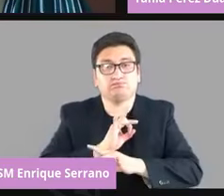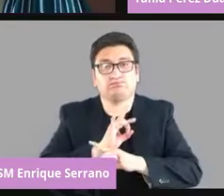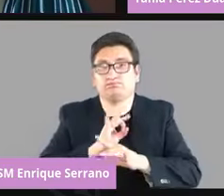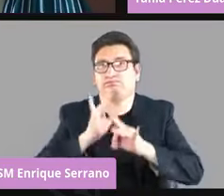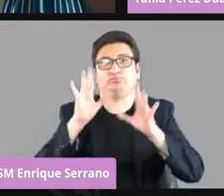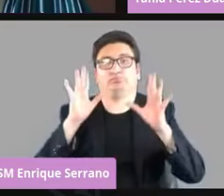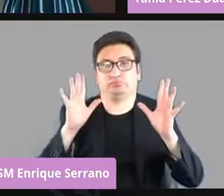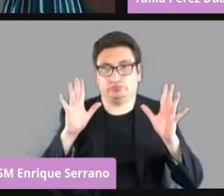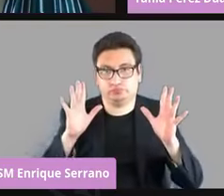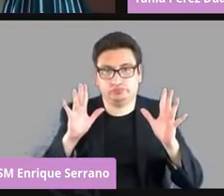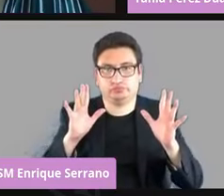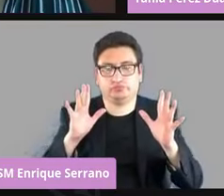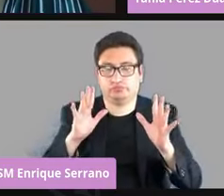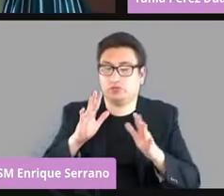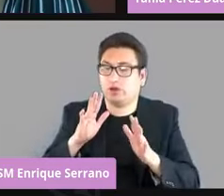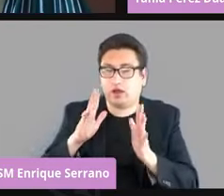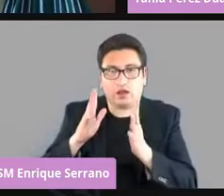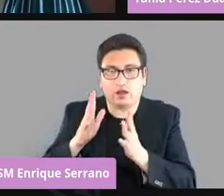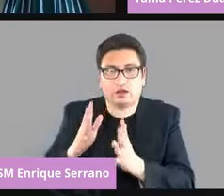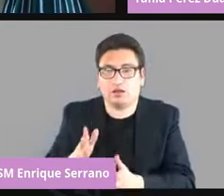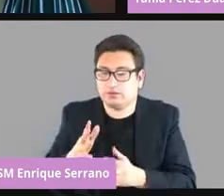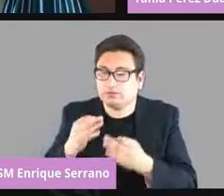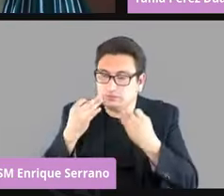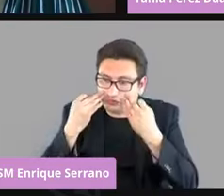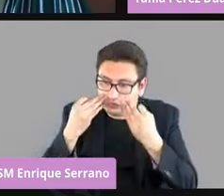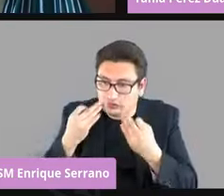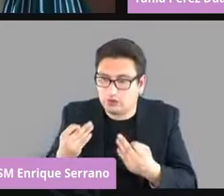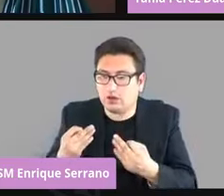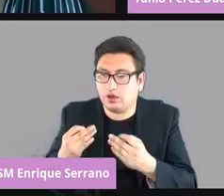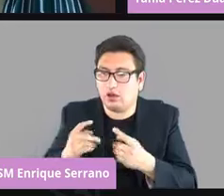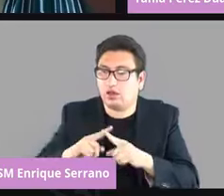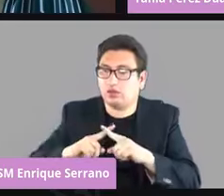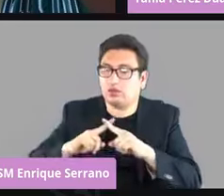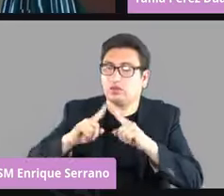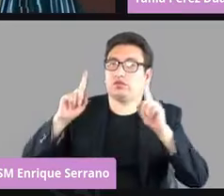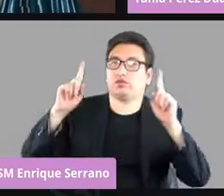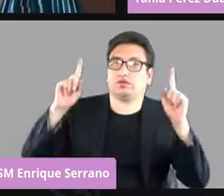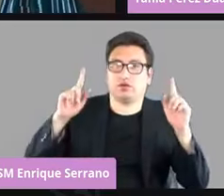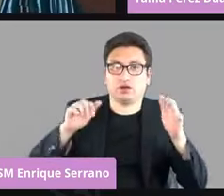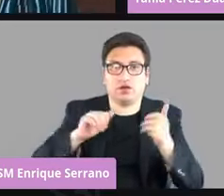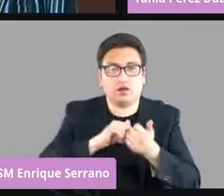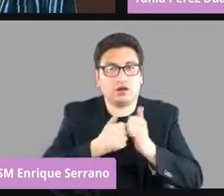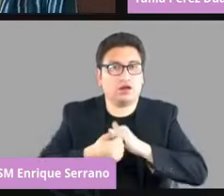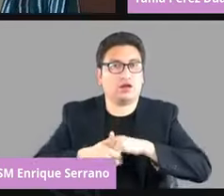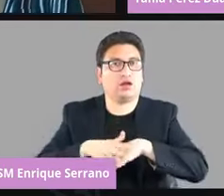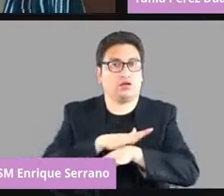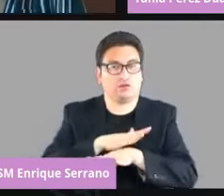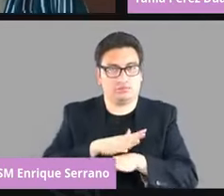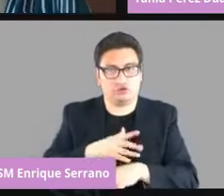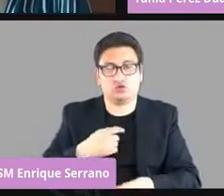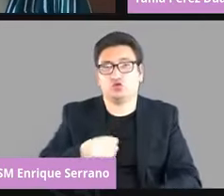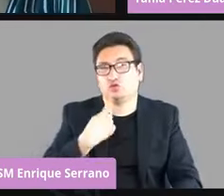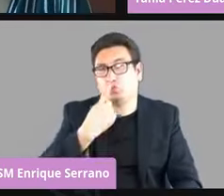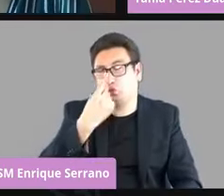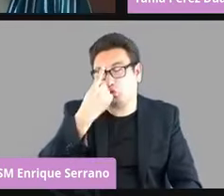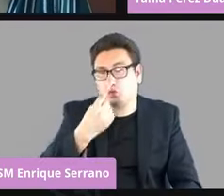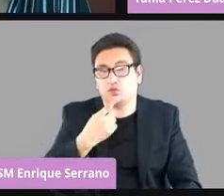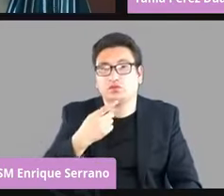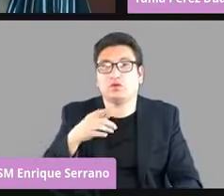como realmente se ve. Ya como del otro lado. Entonces, uno que yo diría es esta parte de